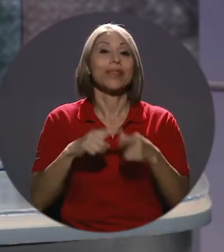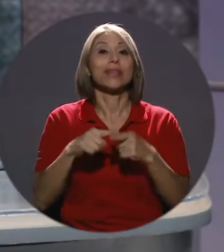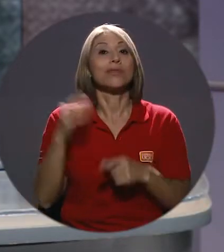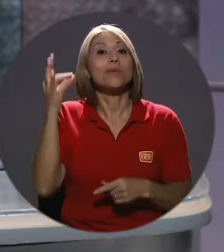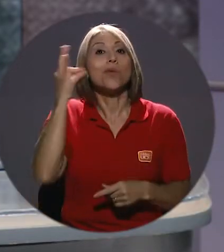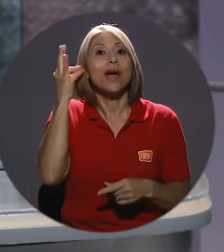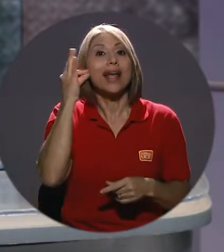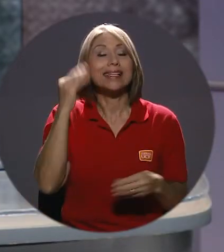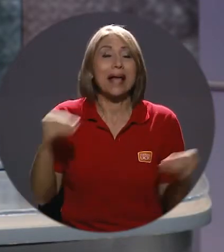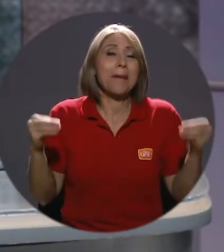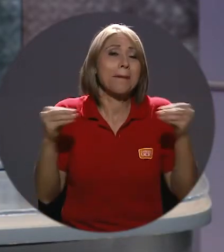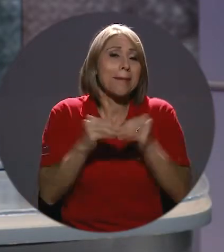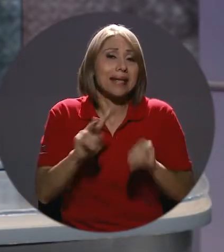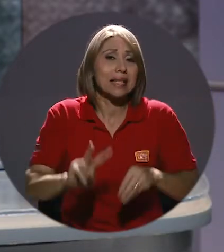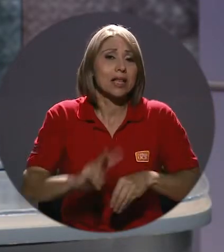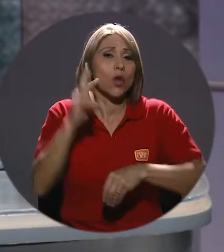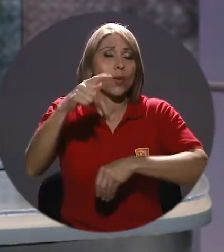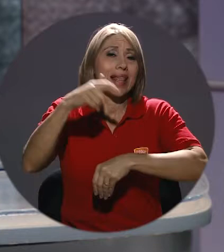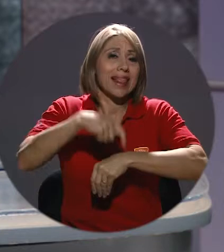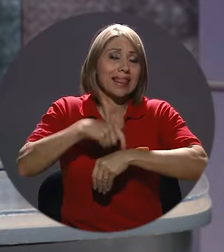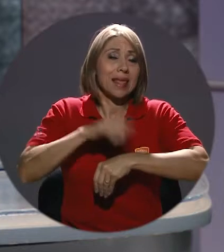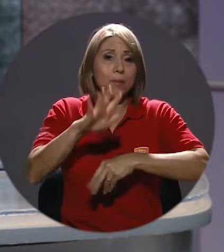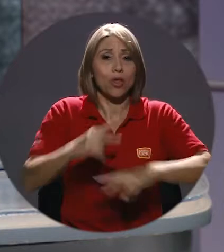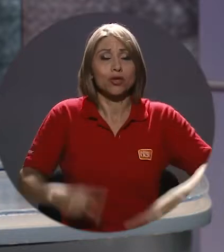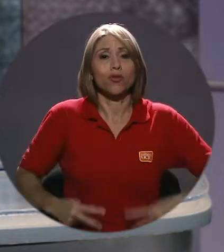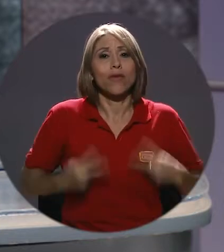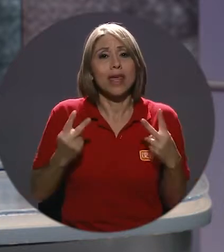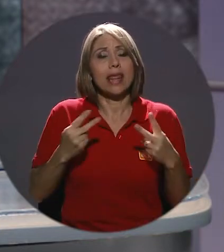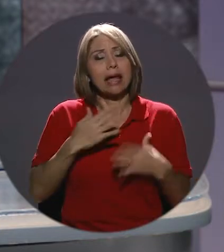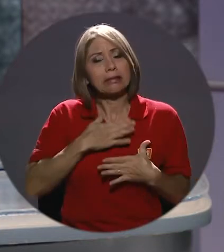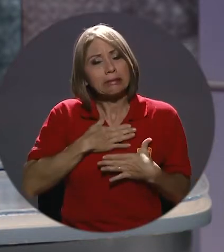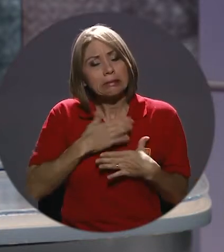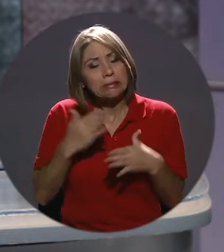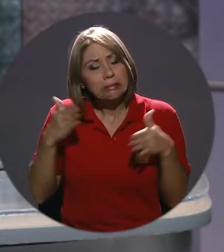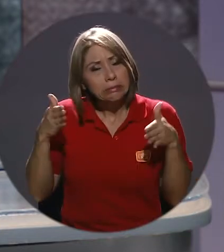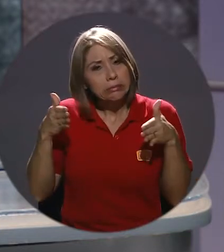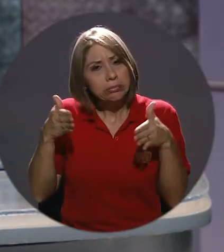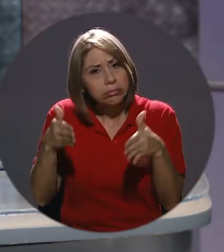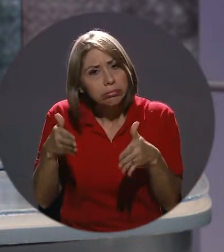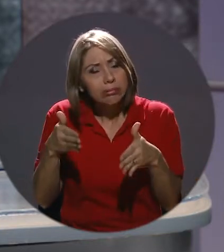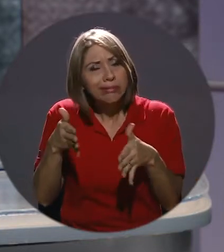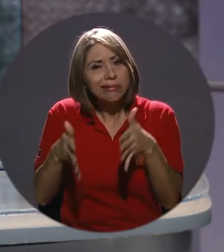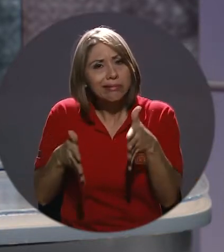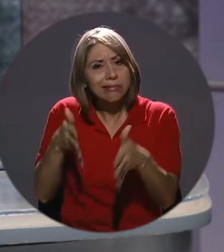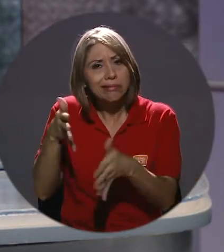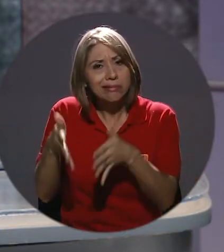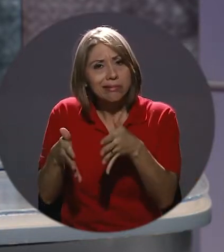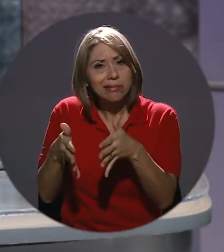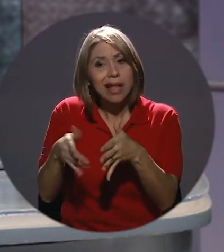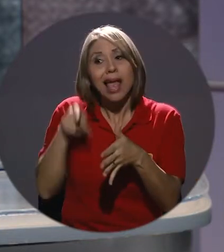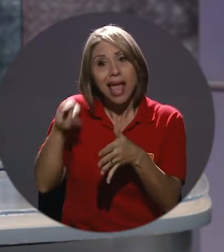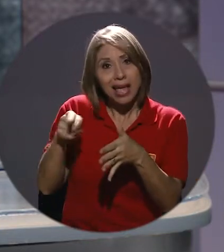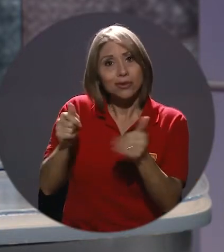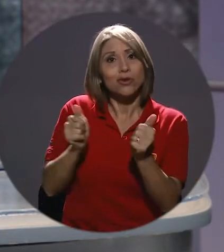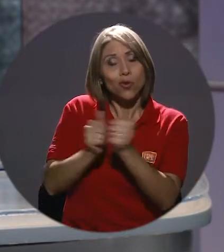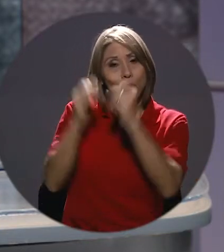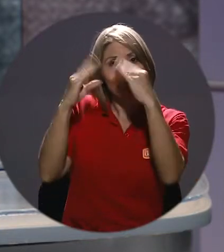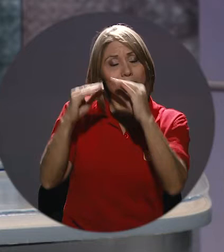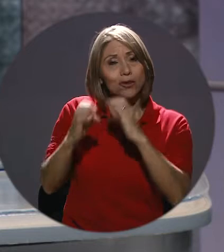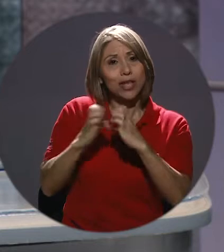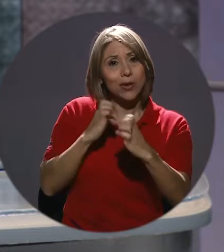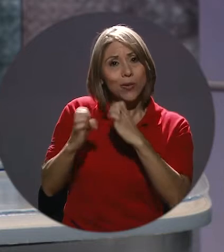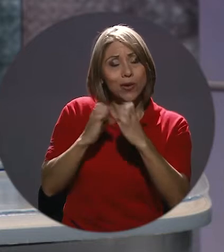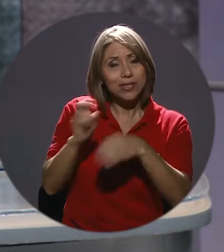mujeres dedican más del doble del tiempo de su vida, según los datos de la encuesta de uso del tiempo, a la